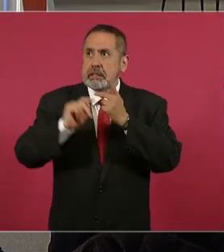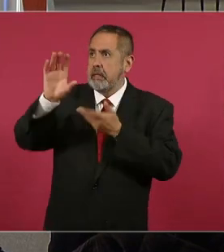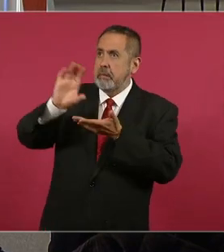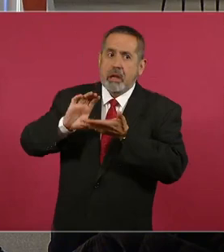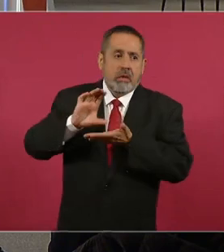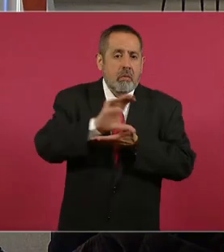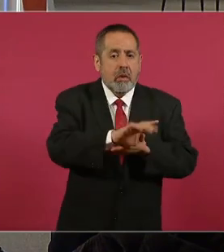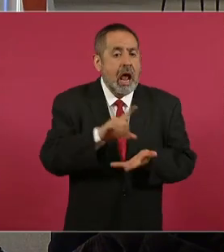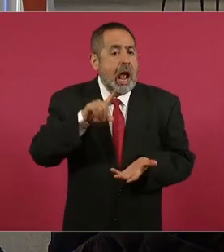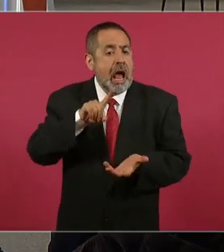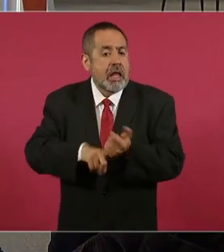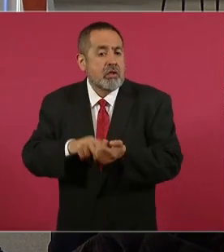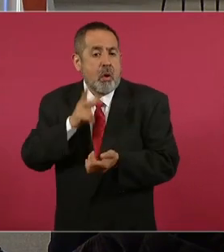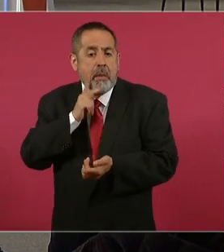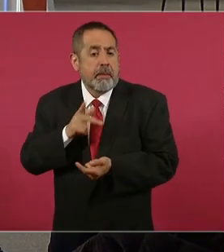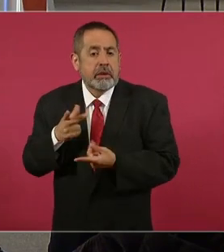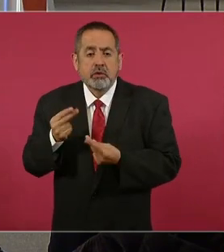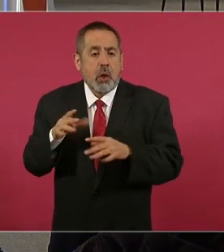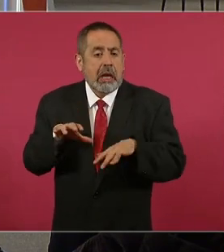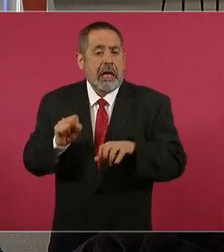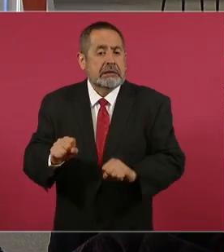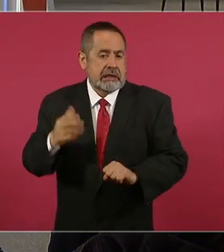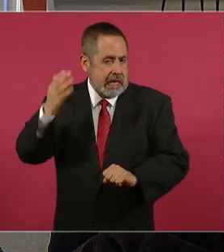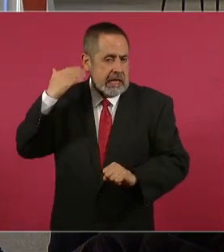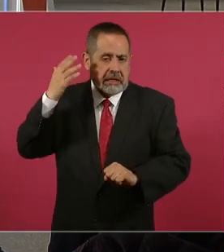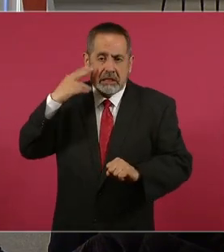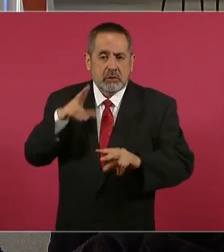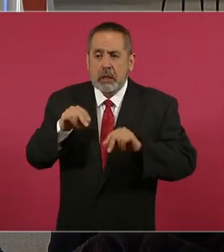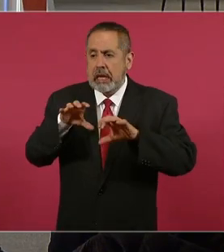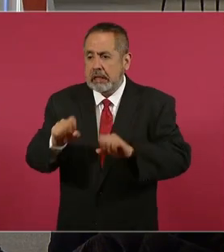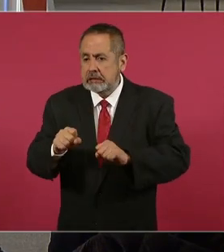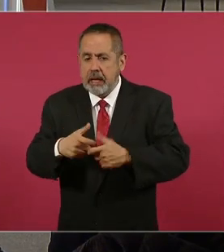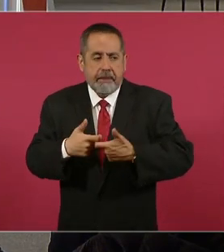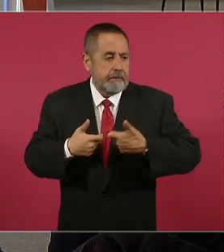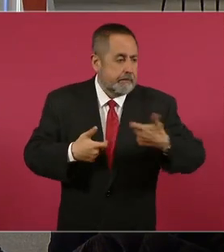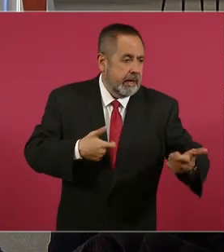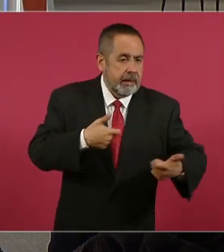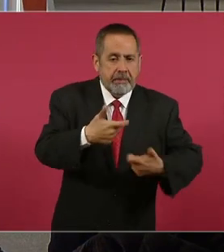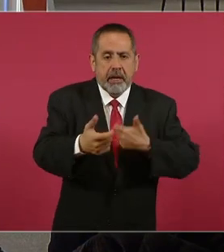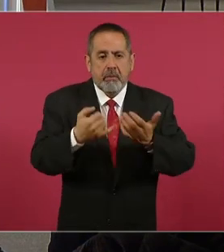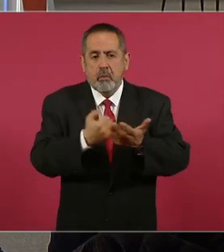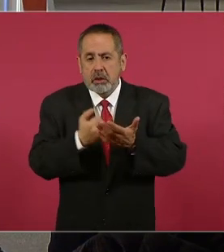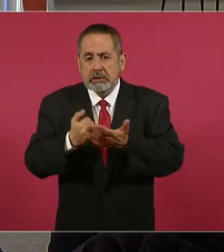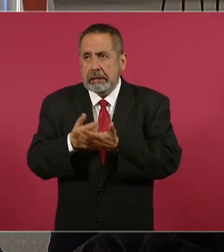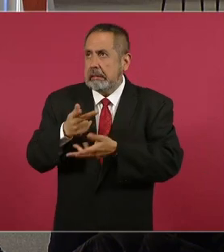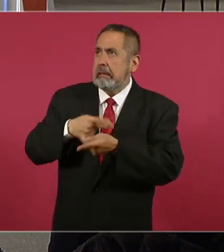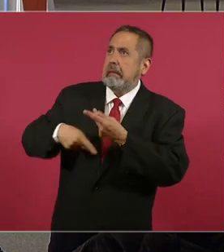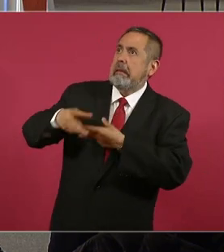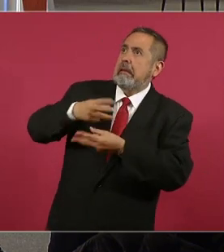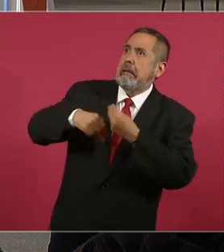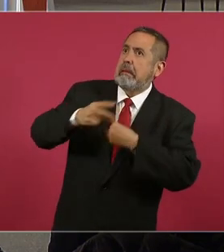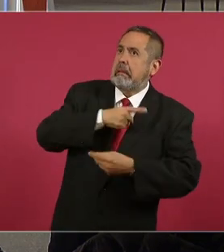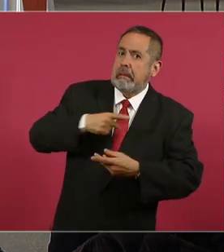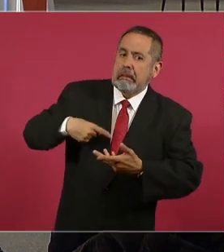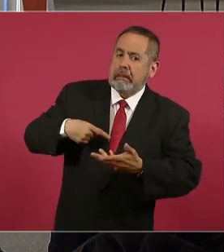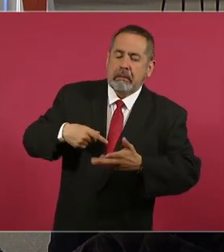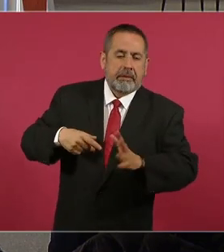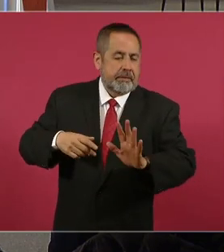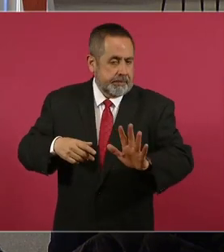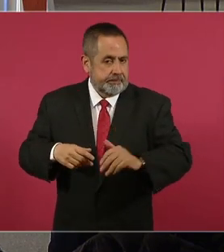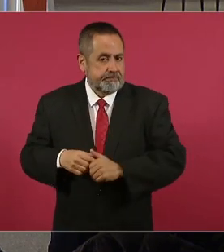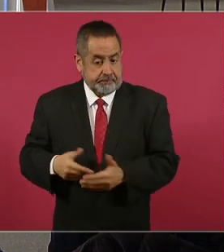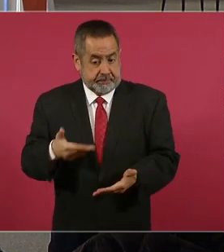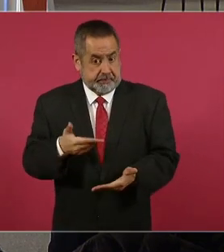O sea, los ingresos de Pemex no alcanzaban para pagar ingresos, para pagar impuestos, y se contrataba deuda. En